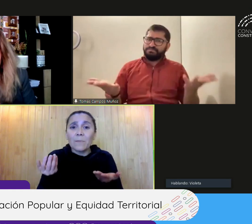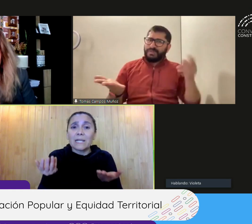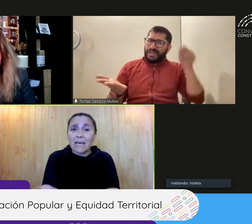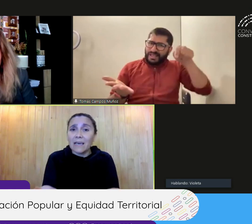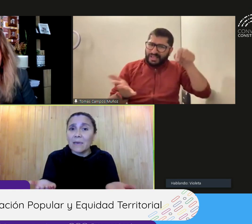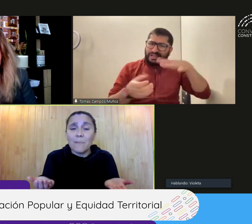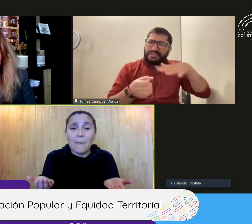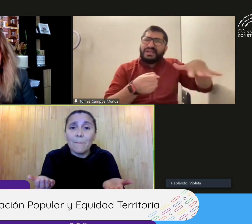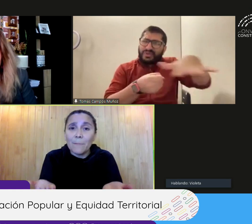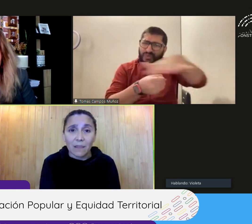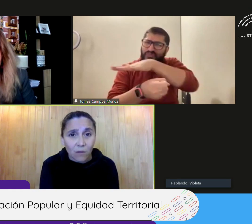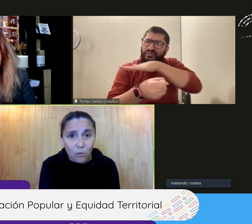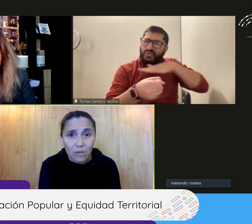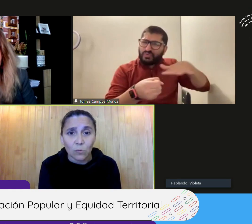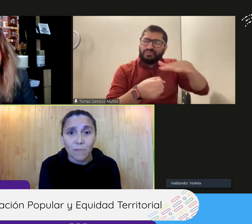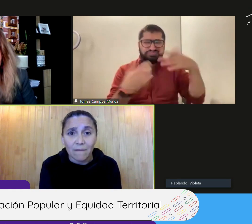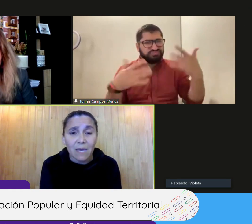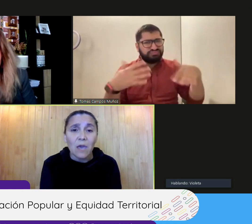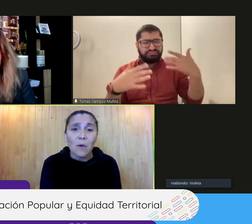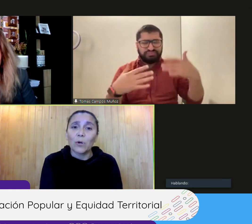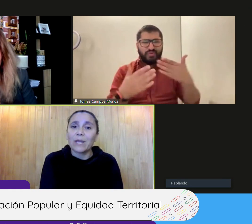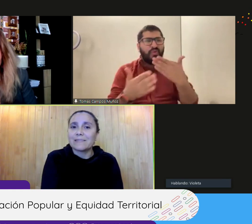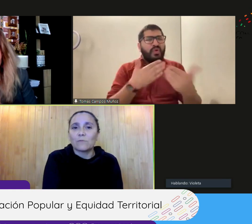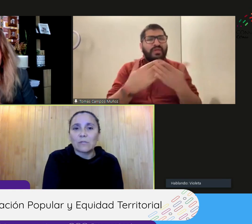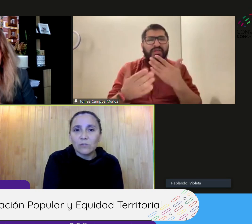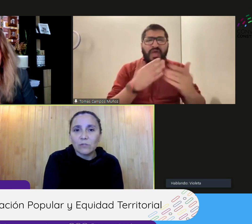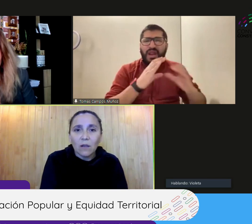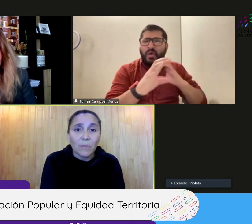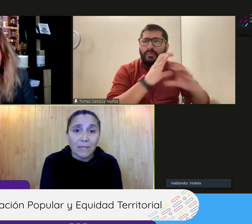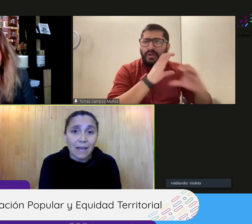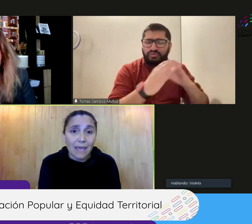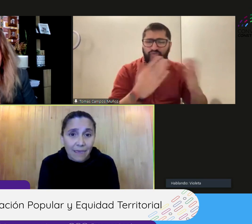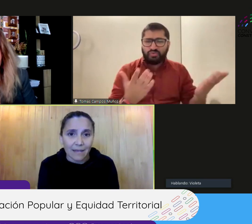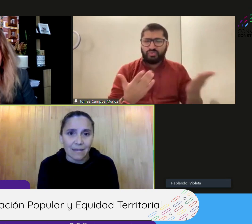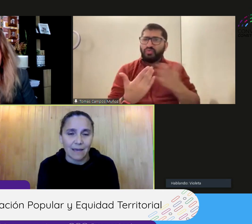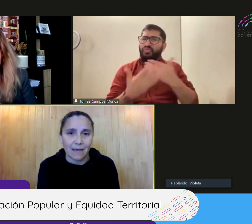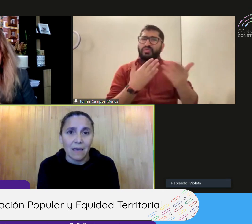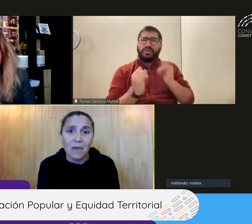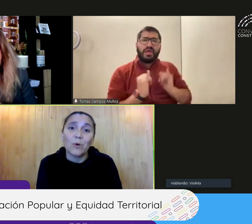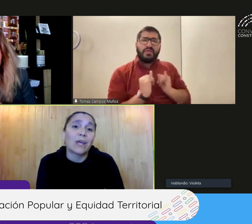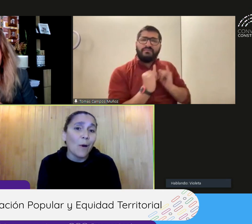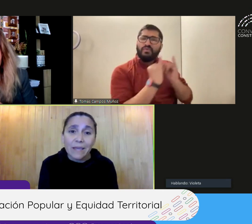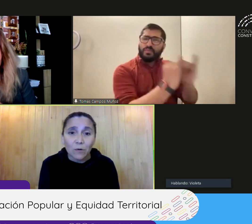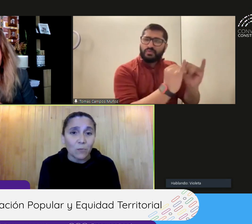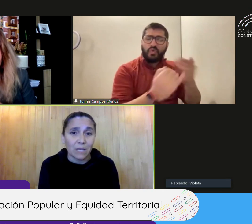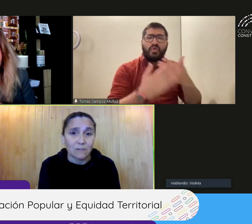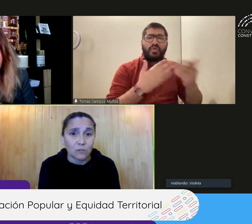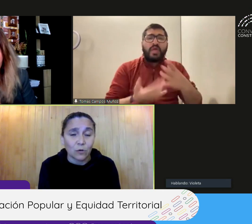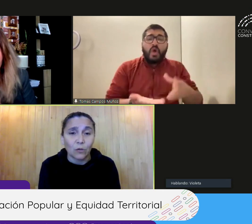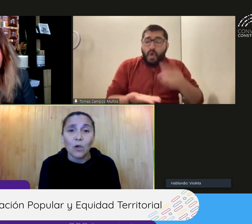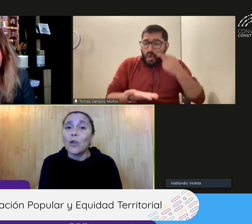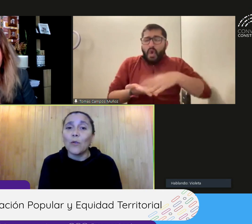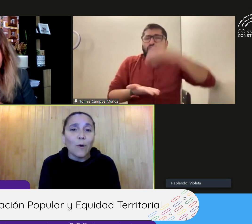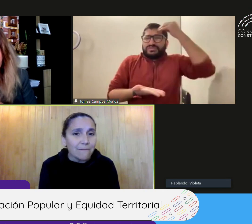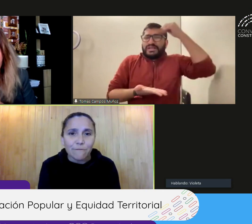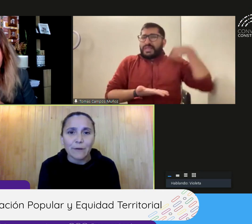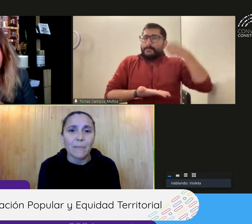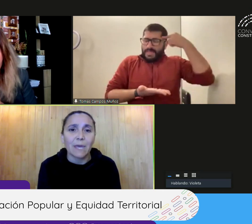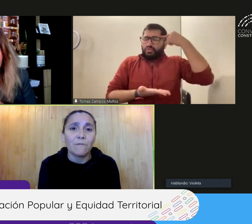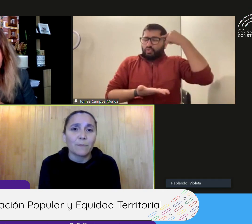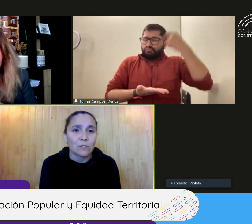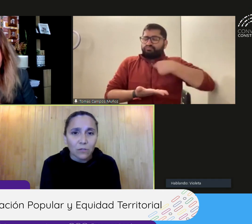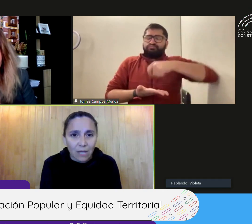hay mujeres embarazadas que han perdido a sus bebés porque la situación en el hospital es delicada, porque no hay comunicación, no